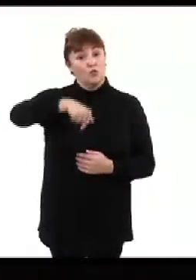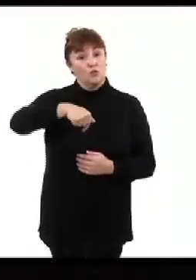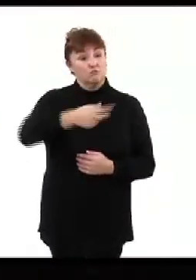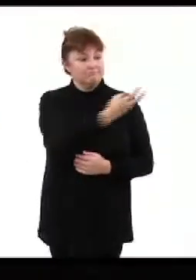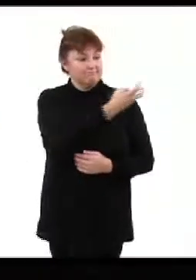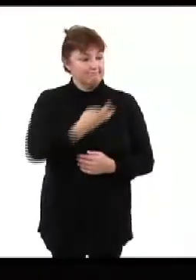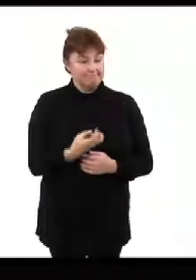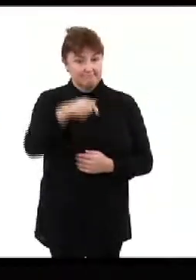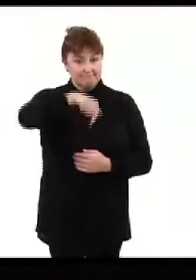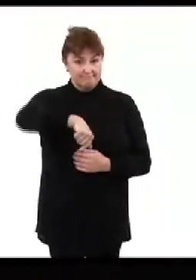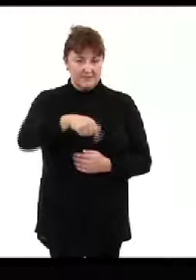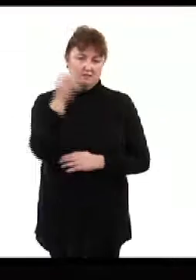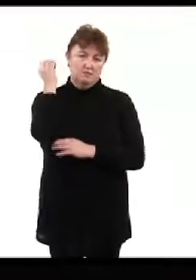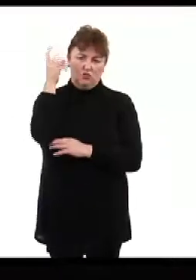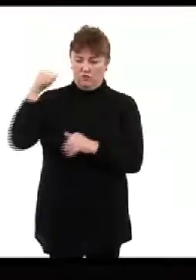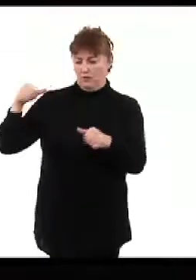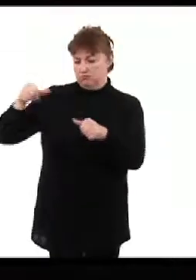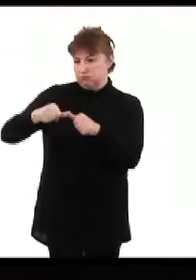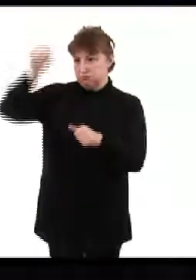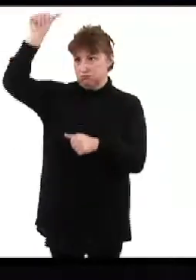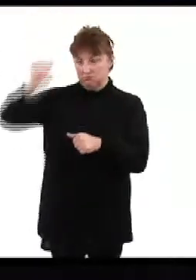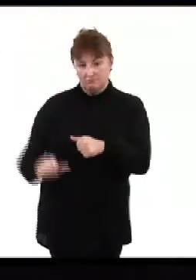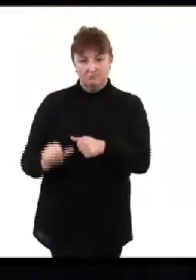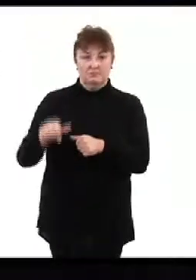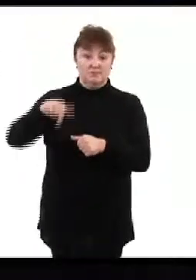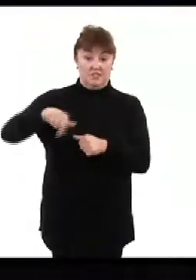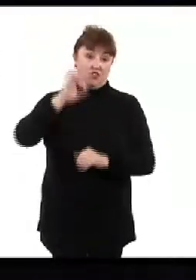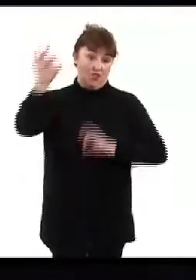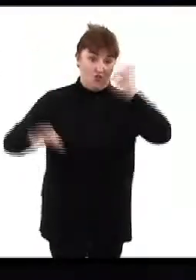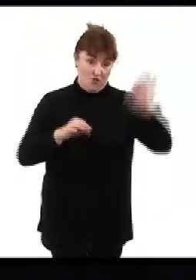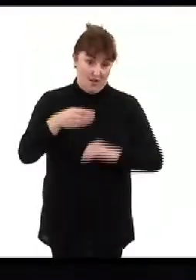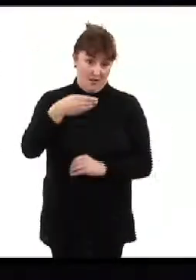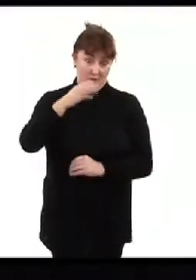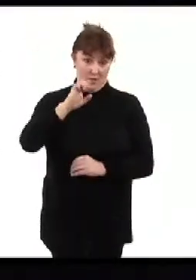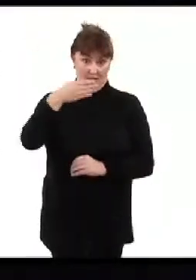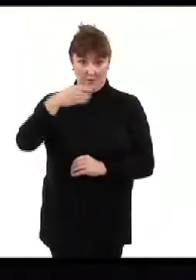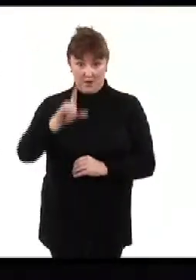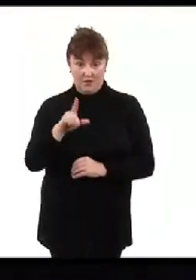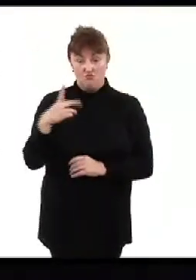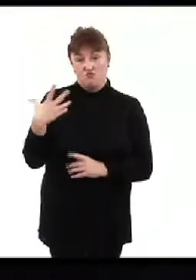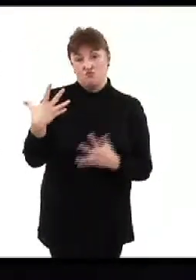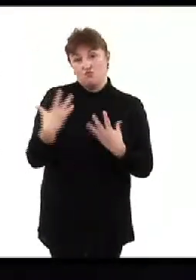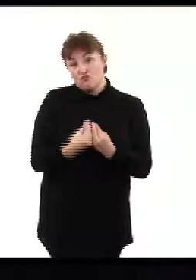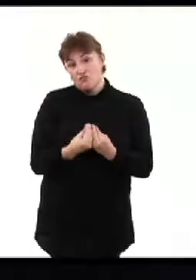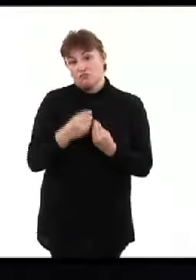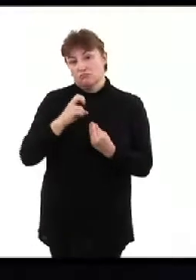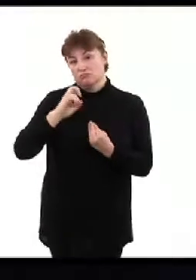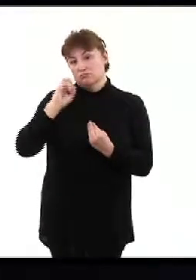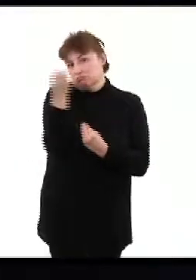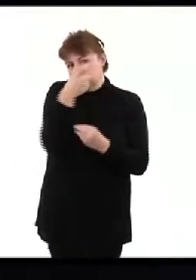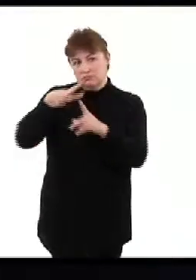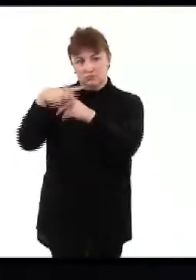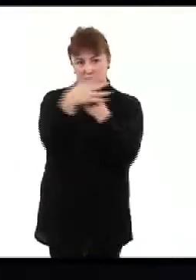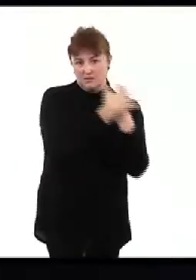nosotros en la serie de charlas Brain Talks que organiza el BCBL junto con los diferentes